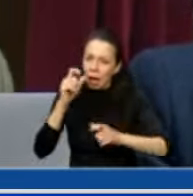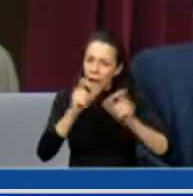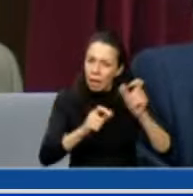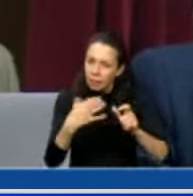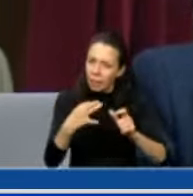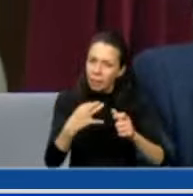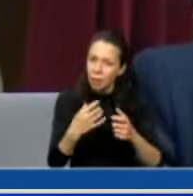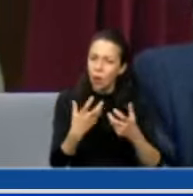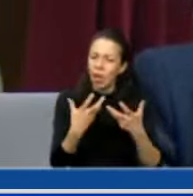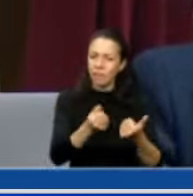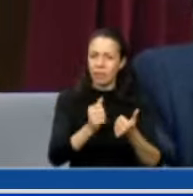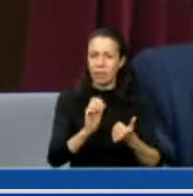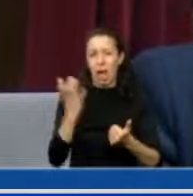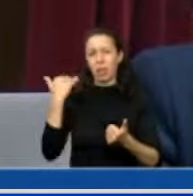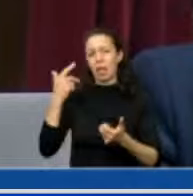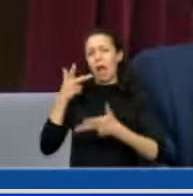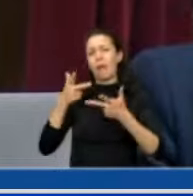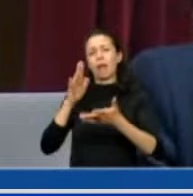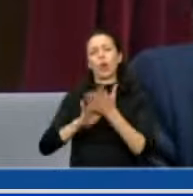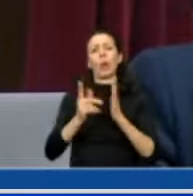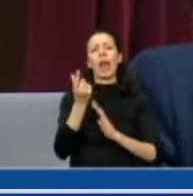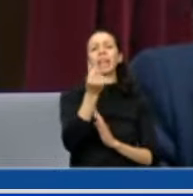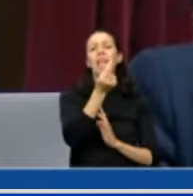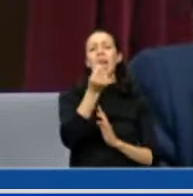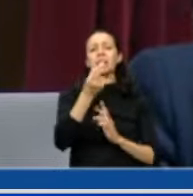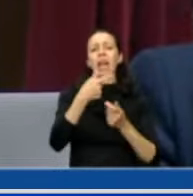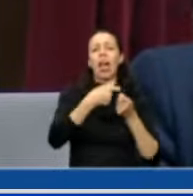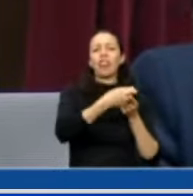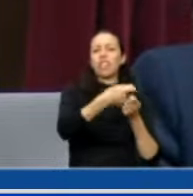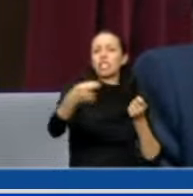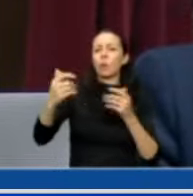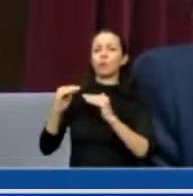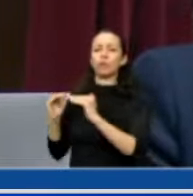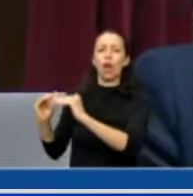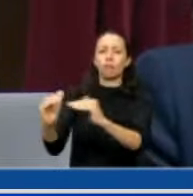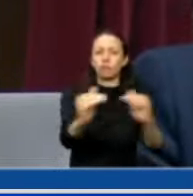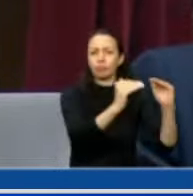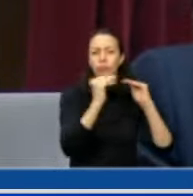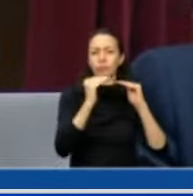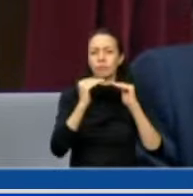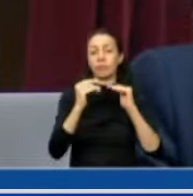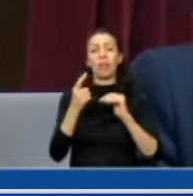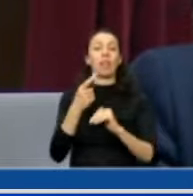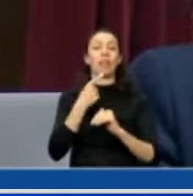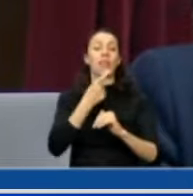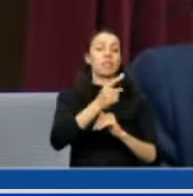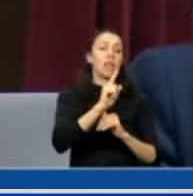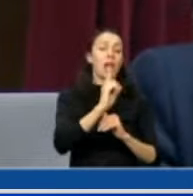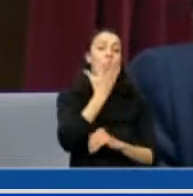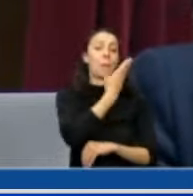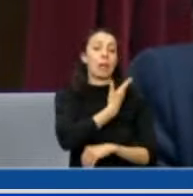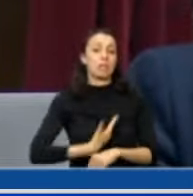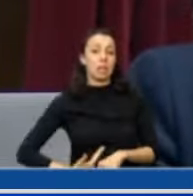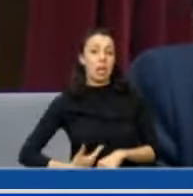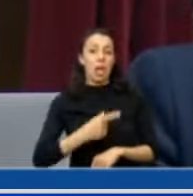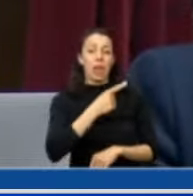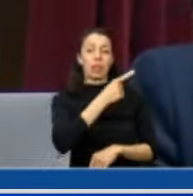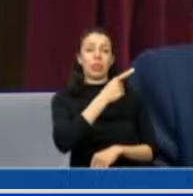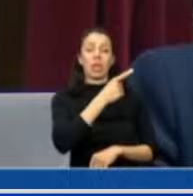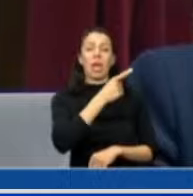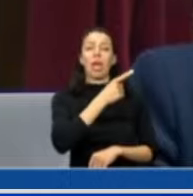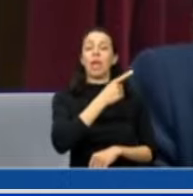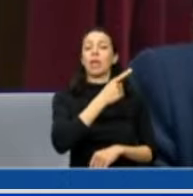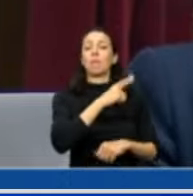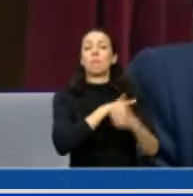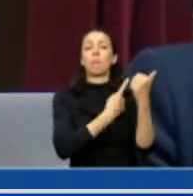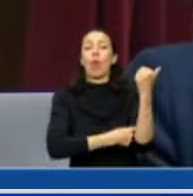o no sé qué cosa va a ser. Pero lo que él está pensando es decir que lo que él quiere es que crea su